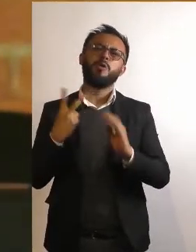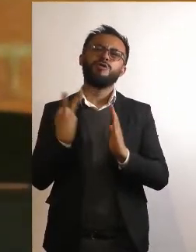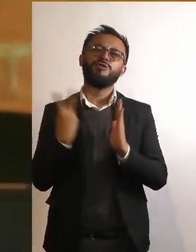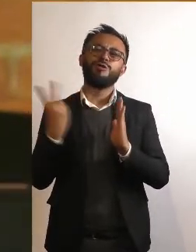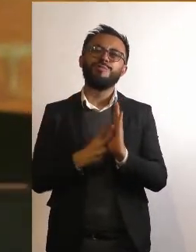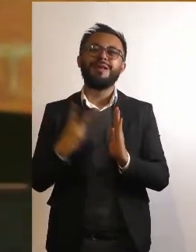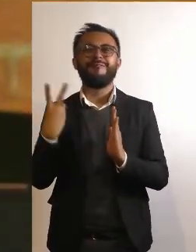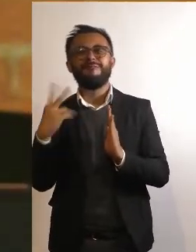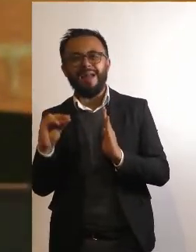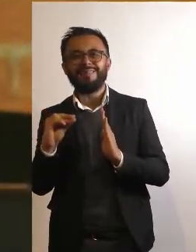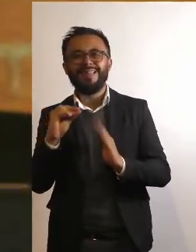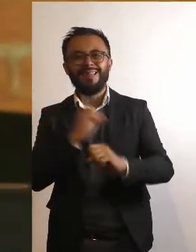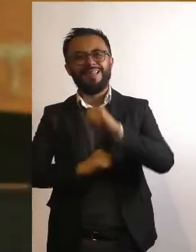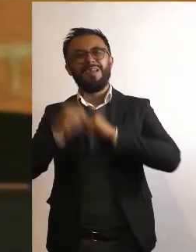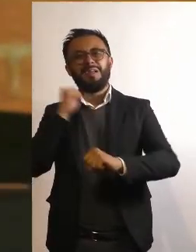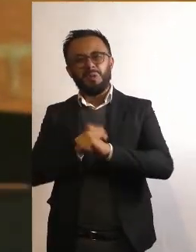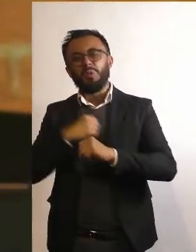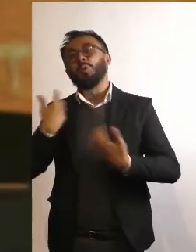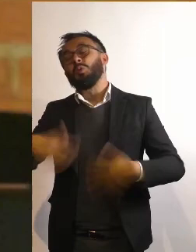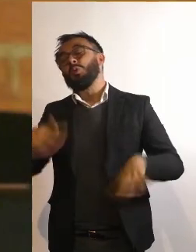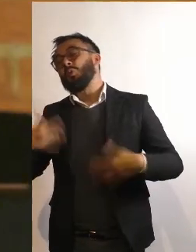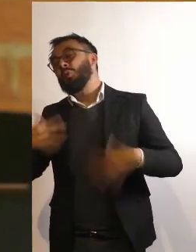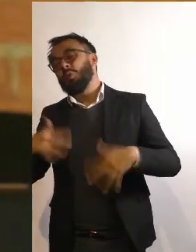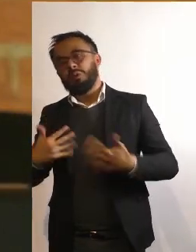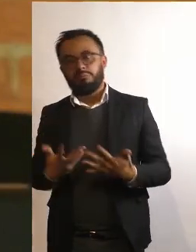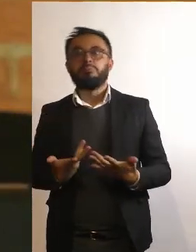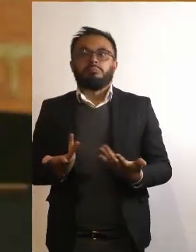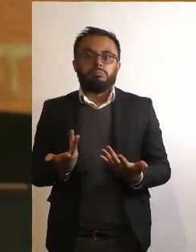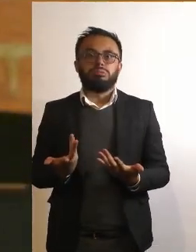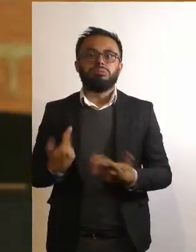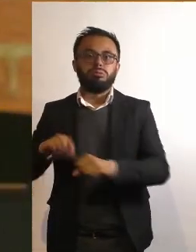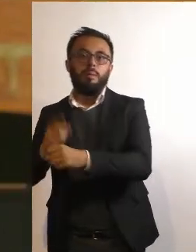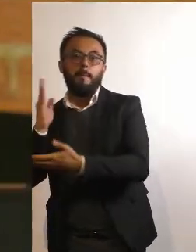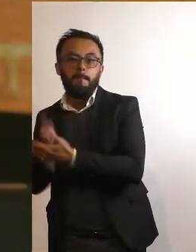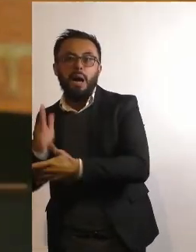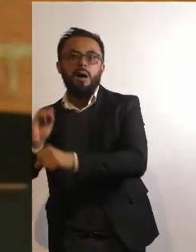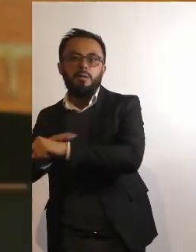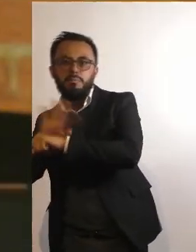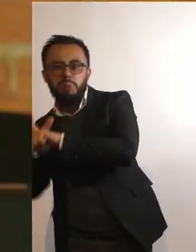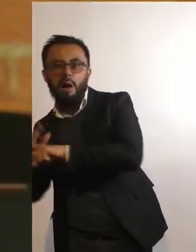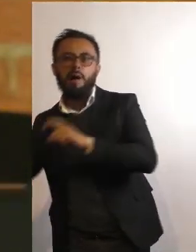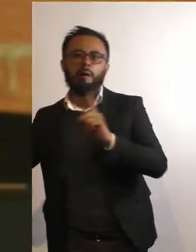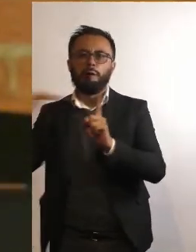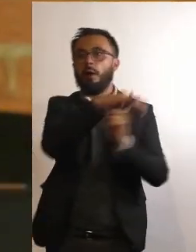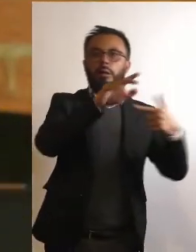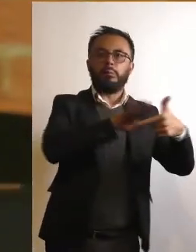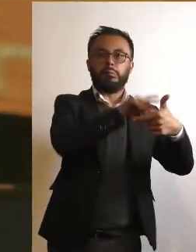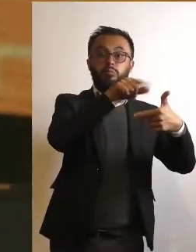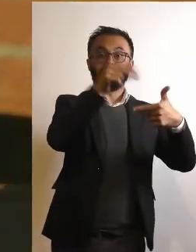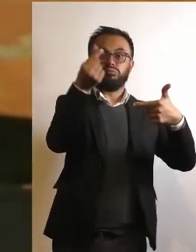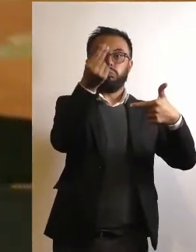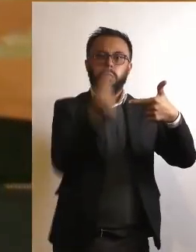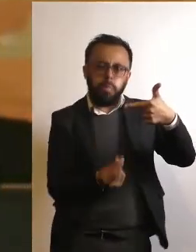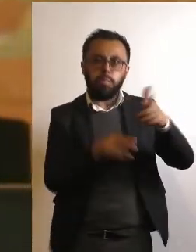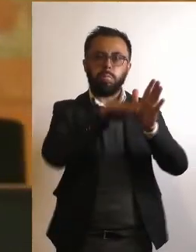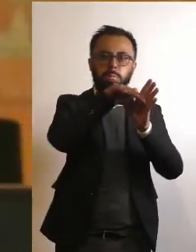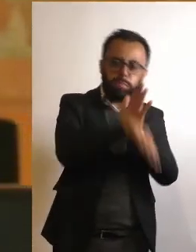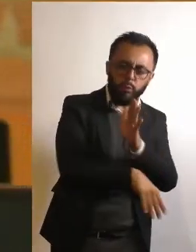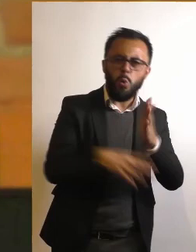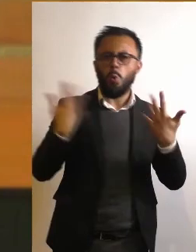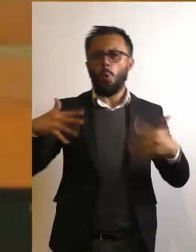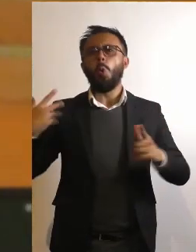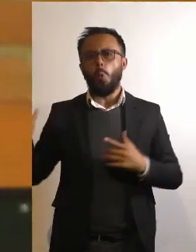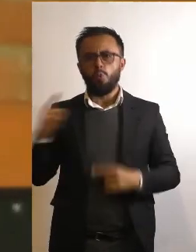universidad fue impactada por la crisis económica que generó la pandemia. Pero, sin embargo, hubo dos grandes